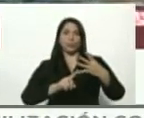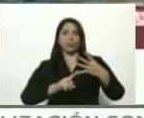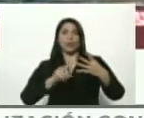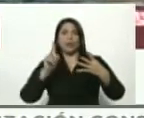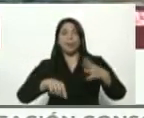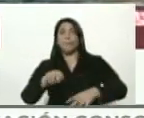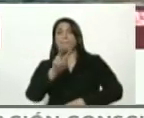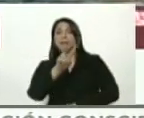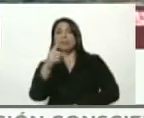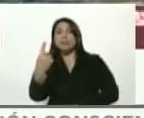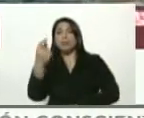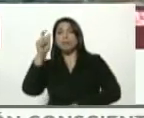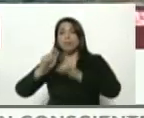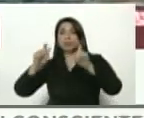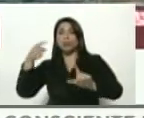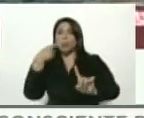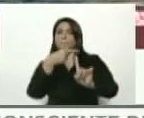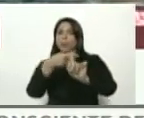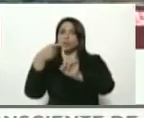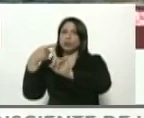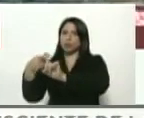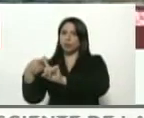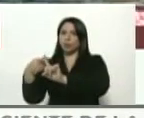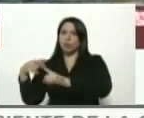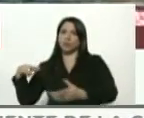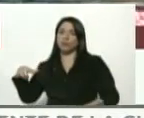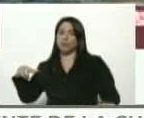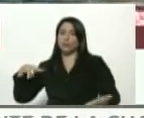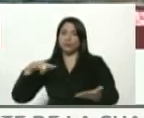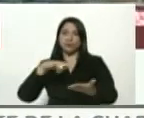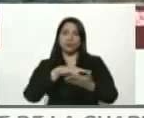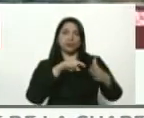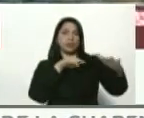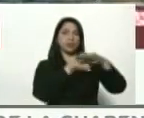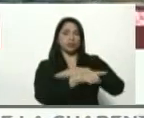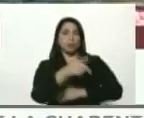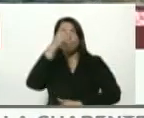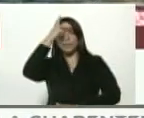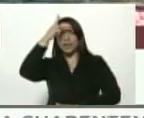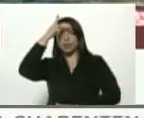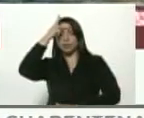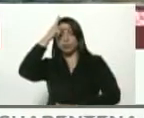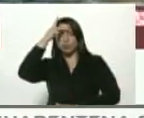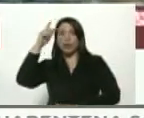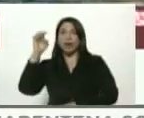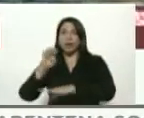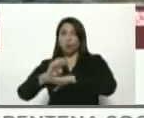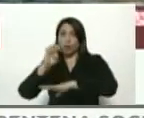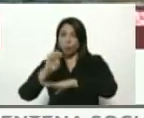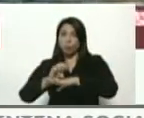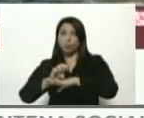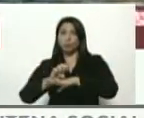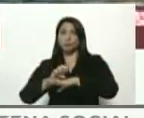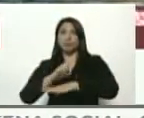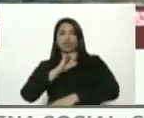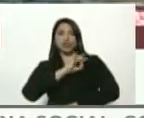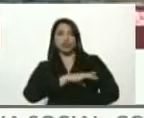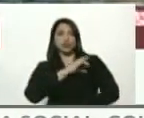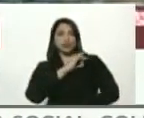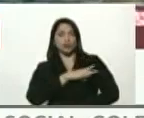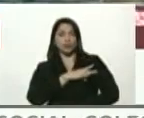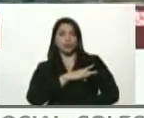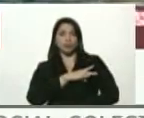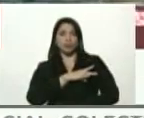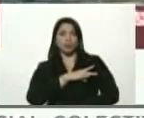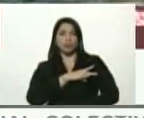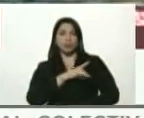21 casos positivos del vuelo que ingresó desde Perú, de Ecuador, de Chile. Así